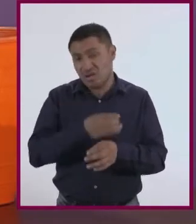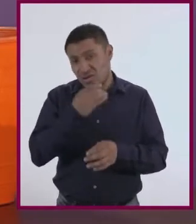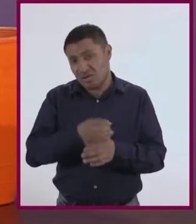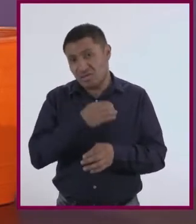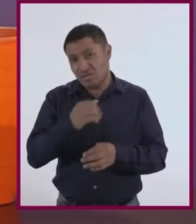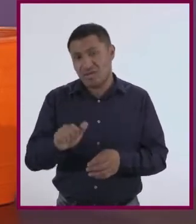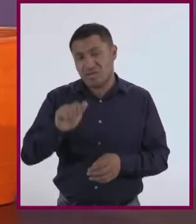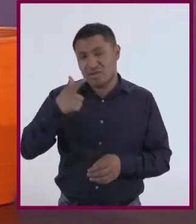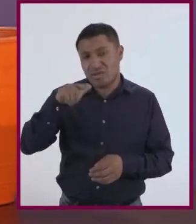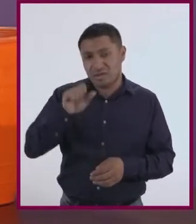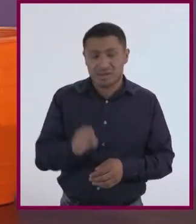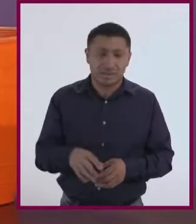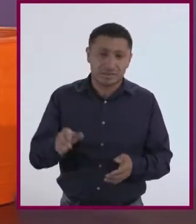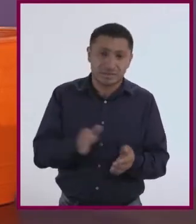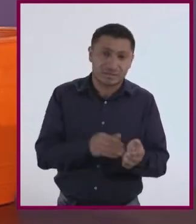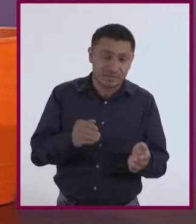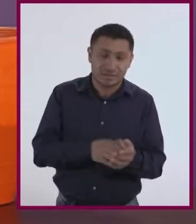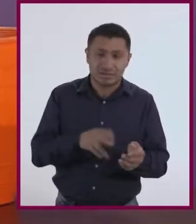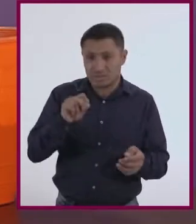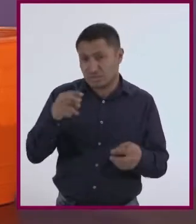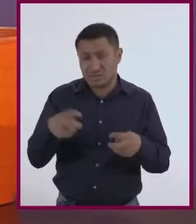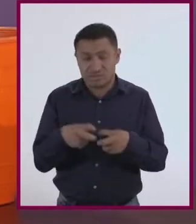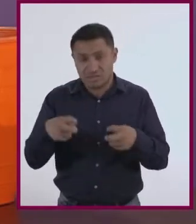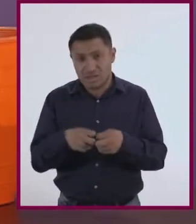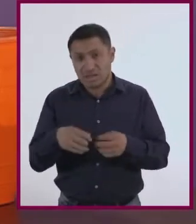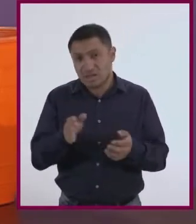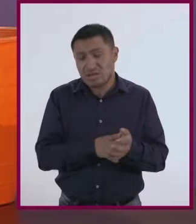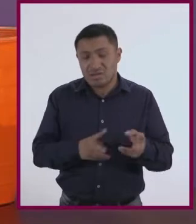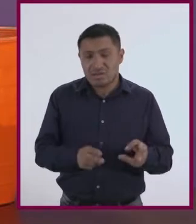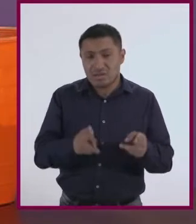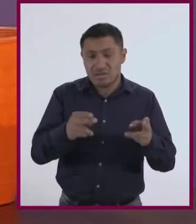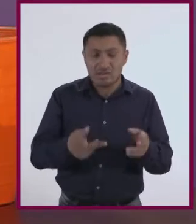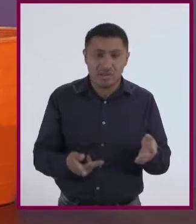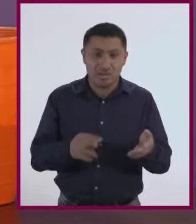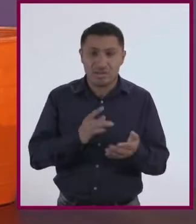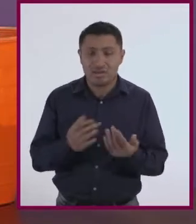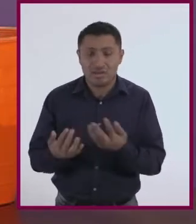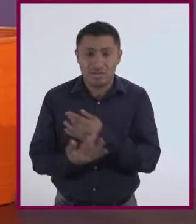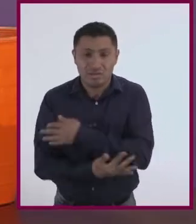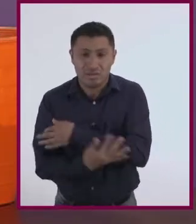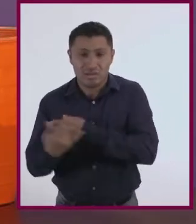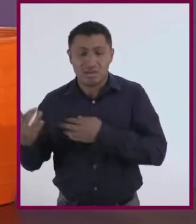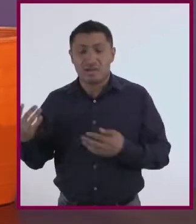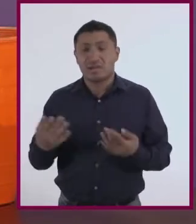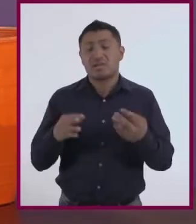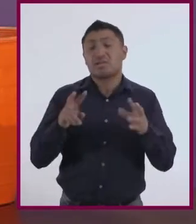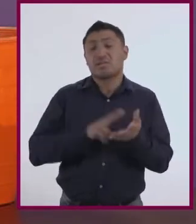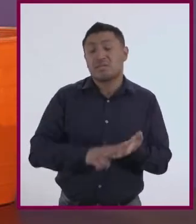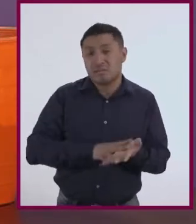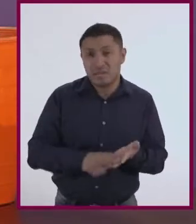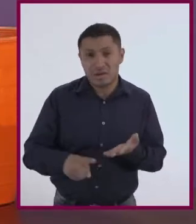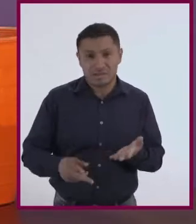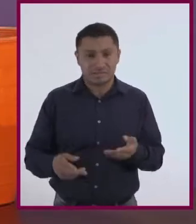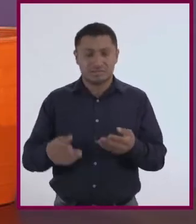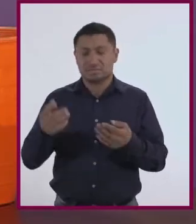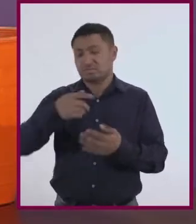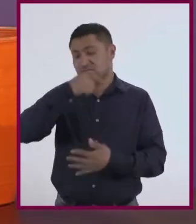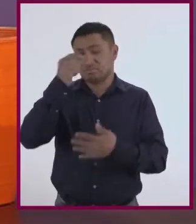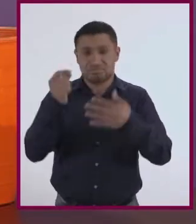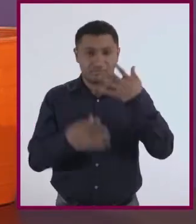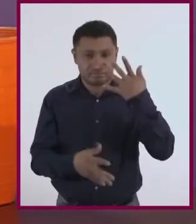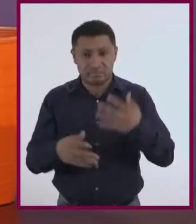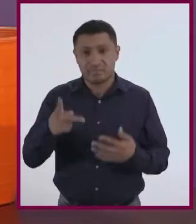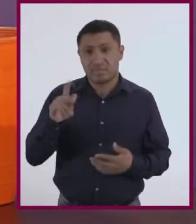algas, cartón no plastificado, papel cortado, pasto, plantas y flores, ramas en trozos, raíces muertas y